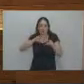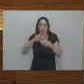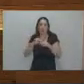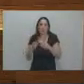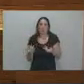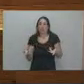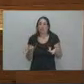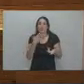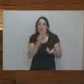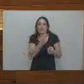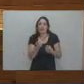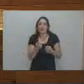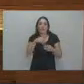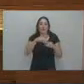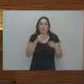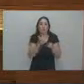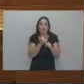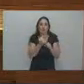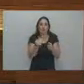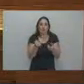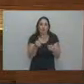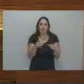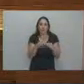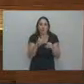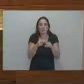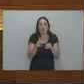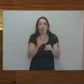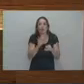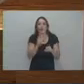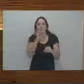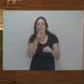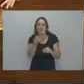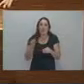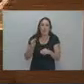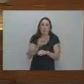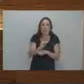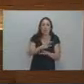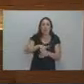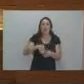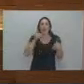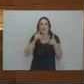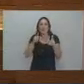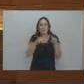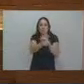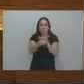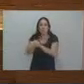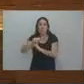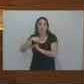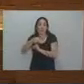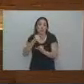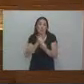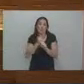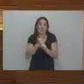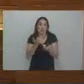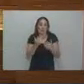de los partidos, que se haga, pero no a través de obligarnos a subterfugios en el cual se asignan asesores que no acaban haciendo labor parlamentaria. Eso no